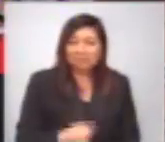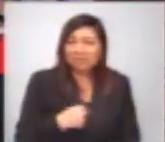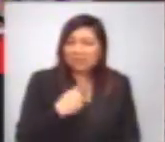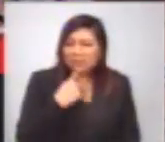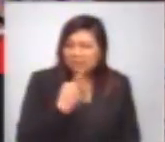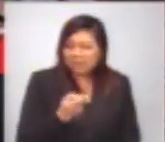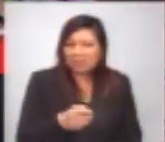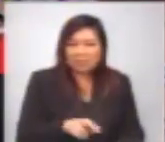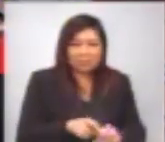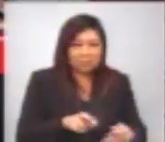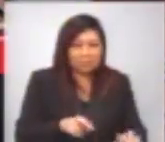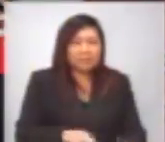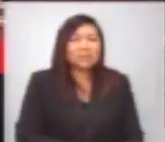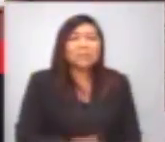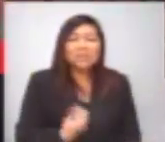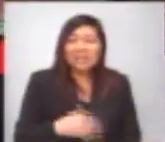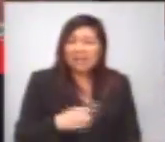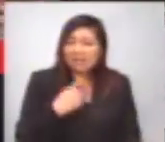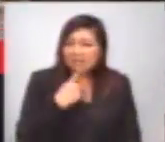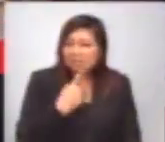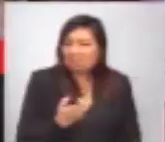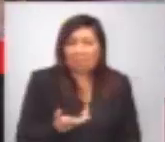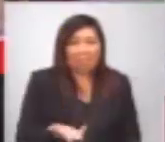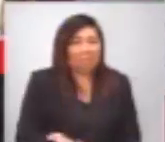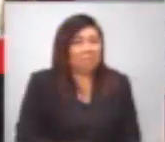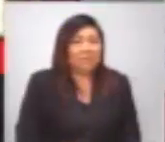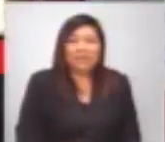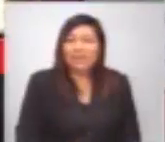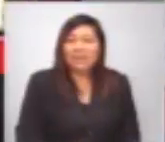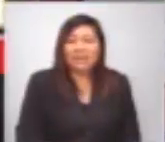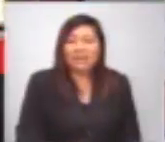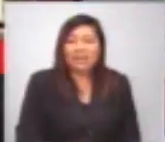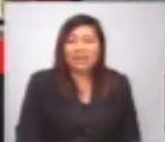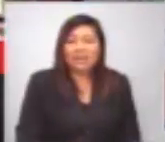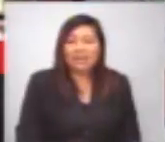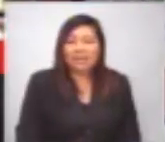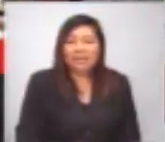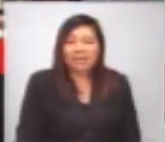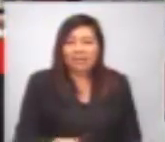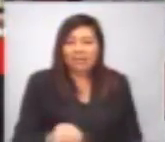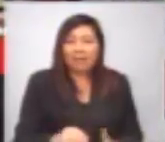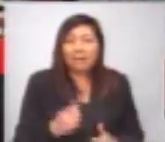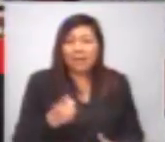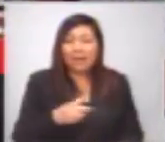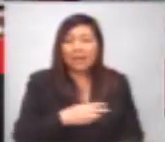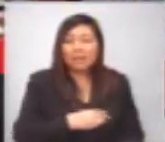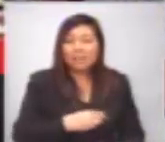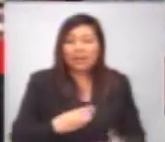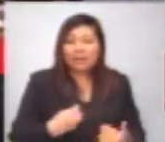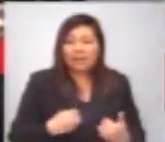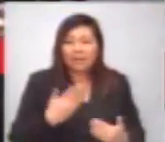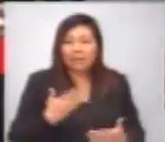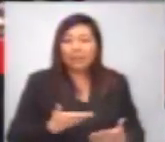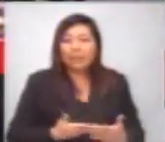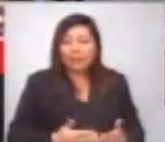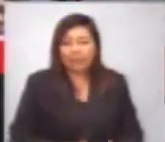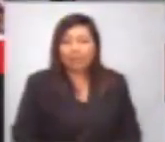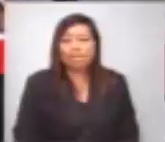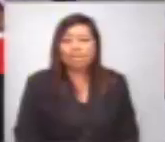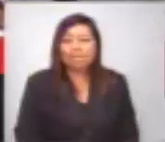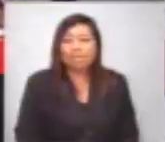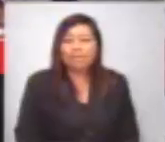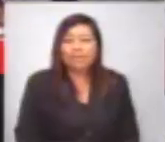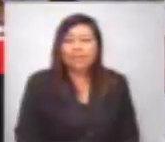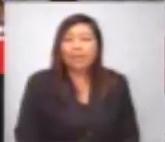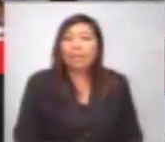el pleno a la señora Mercedes Arauz. O sea que simplemente estoy reproduciendo para que la ministra tenga conocimiento. Y